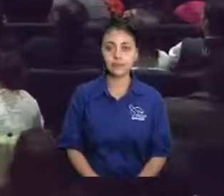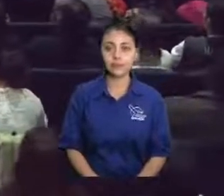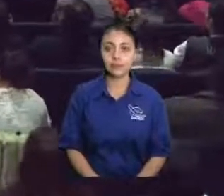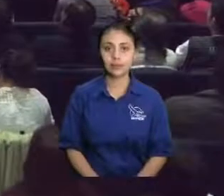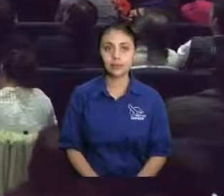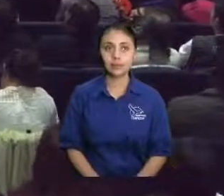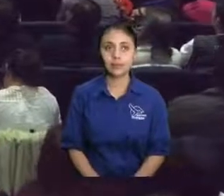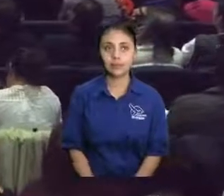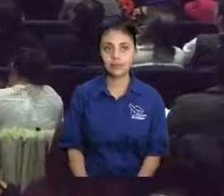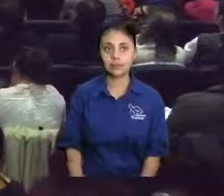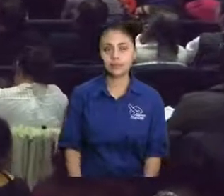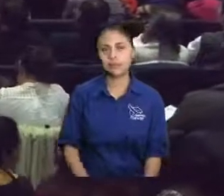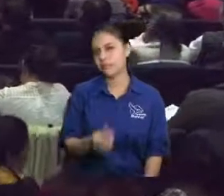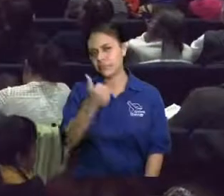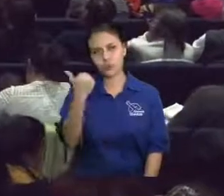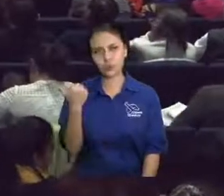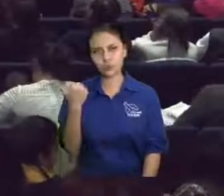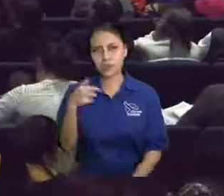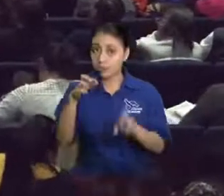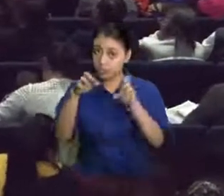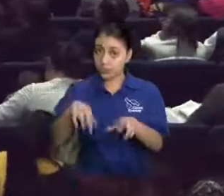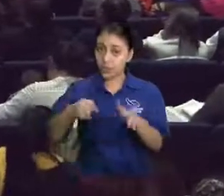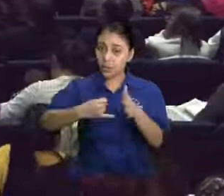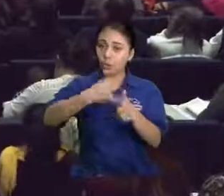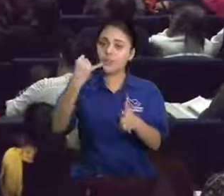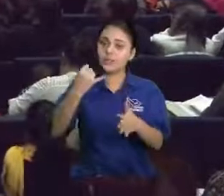El justo está confiado como leoncillo.